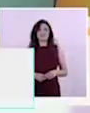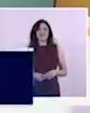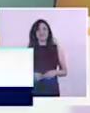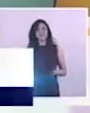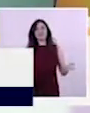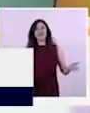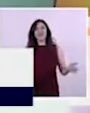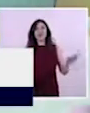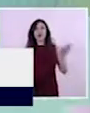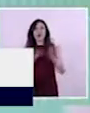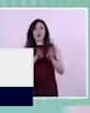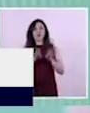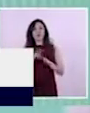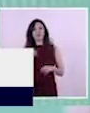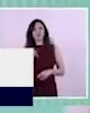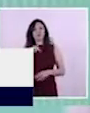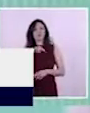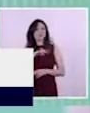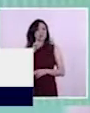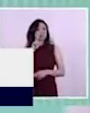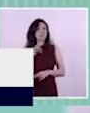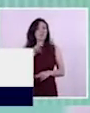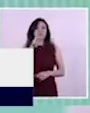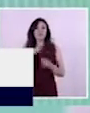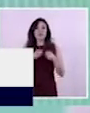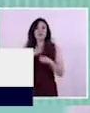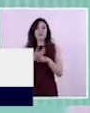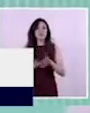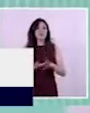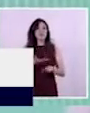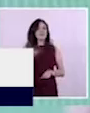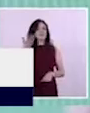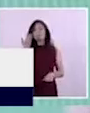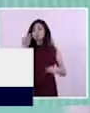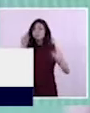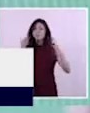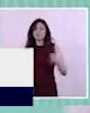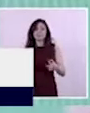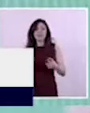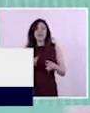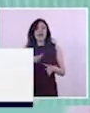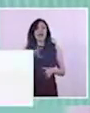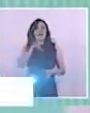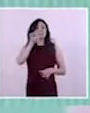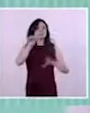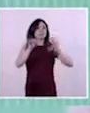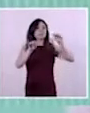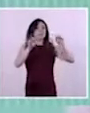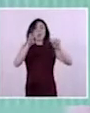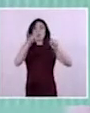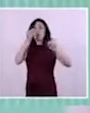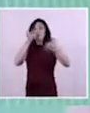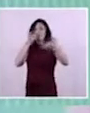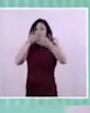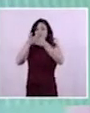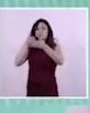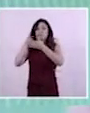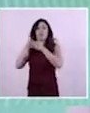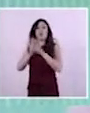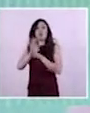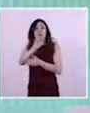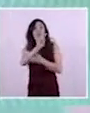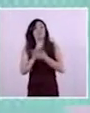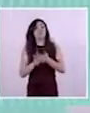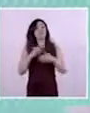como hemos visto ha sido un año muy productivo en el que se han alcanzado muchas de las metas previstas en el plan municipal